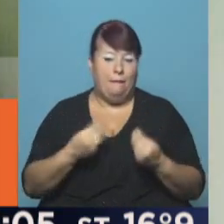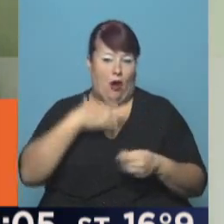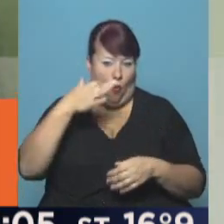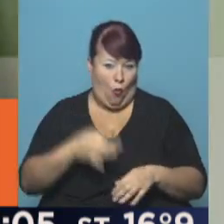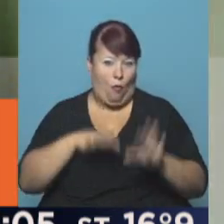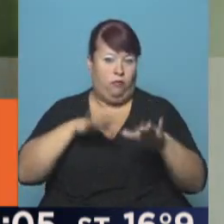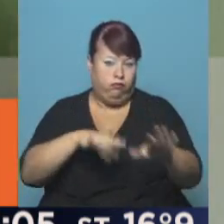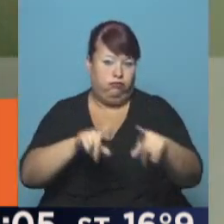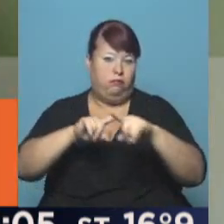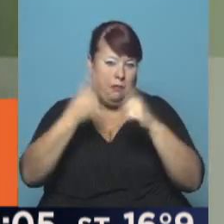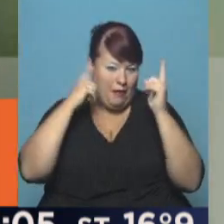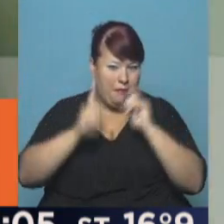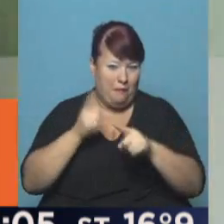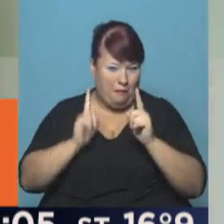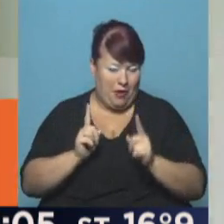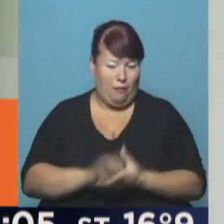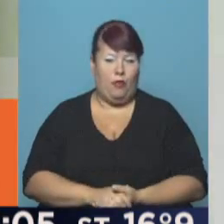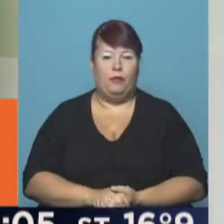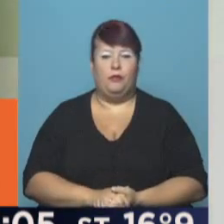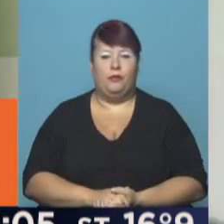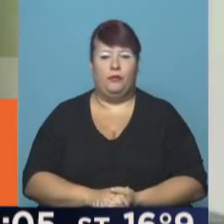adelante las medidas planteadas.